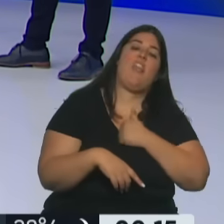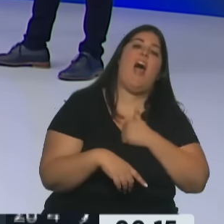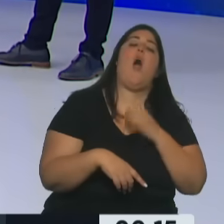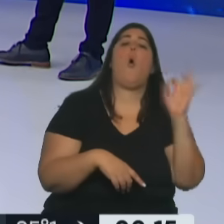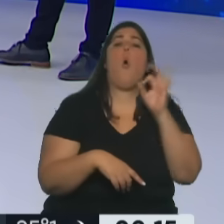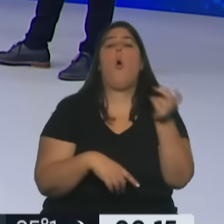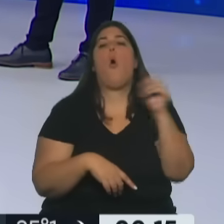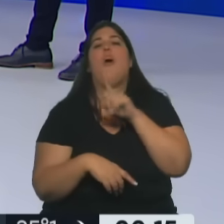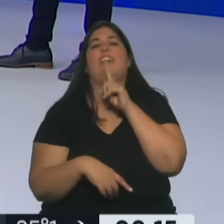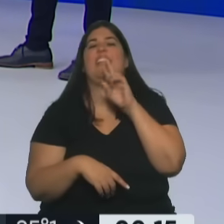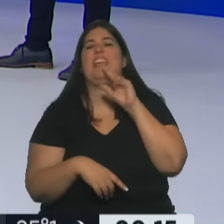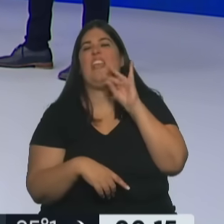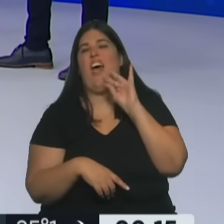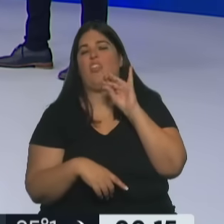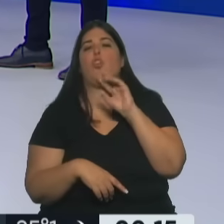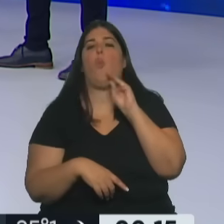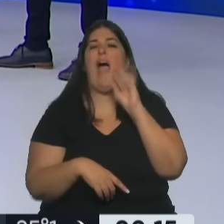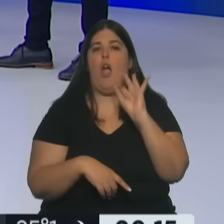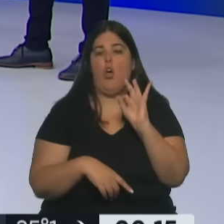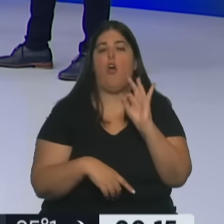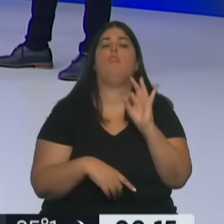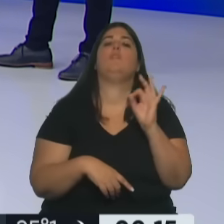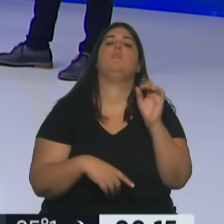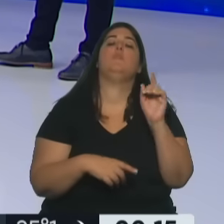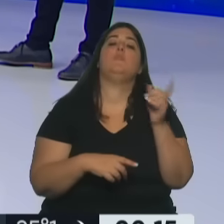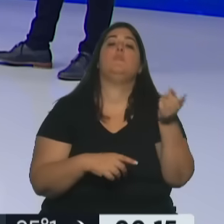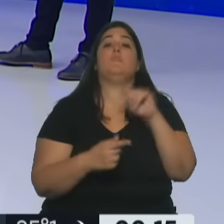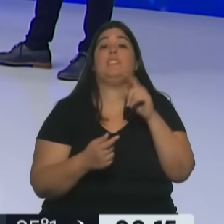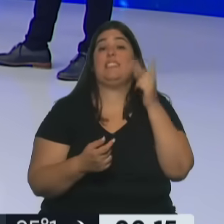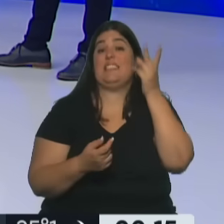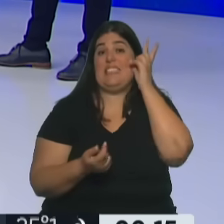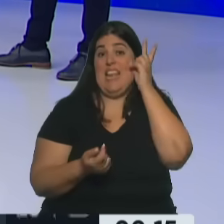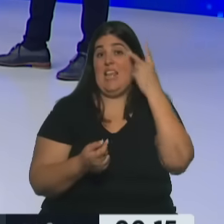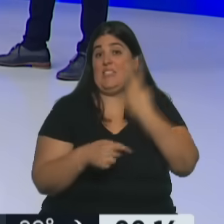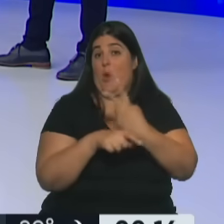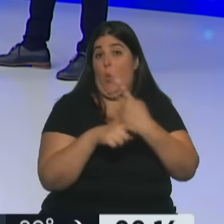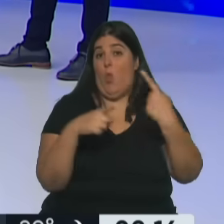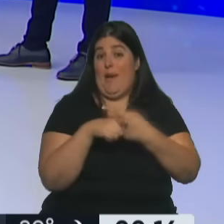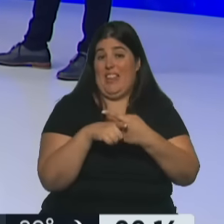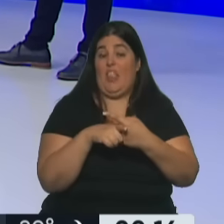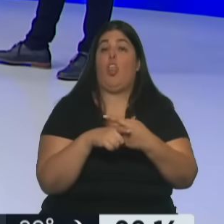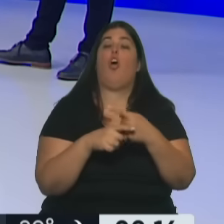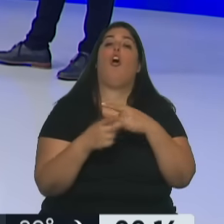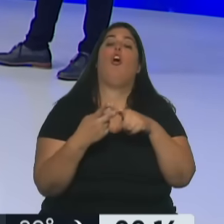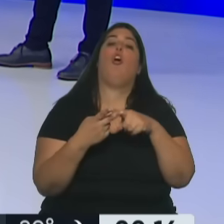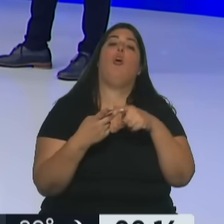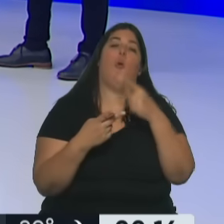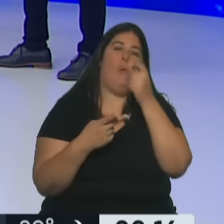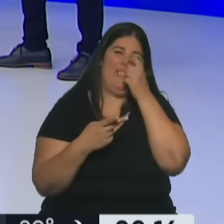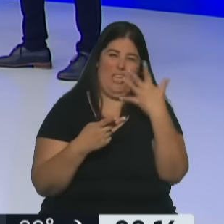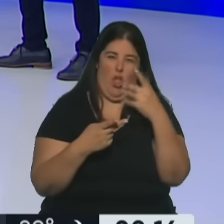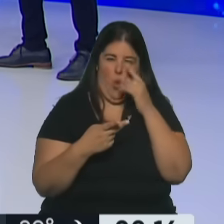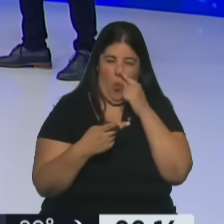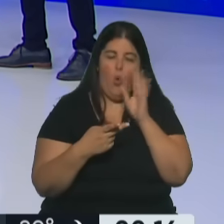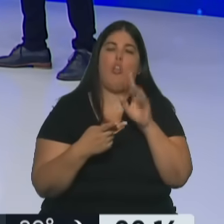el 20 de junio. Bien. Chile en el partido segundo de la Argentina, en el segundo partido, el 25 de junio.